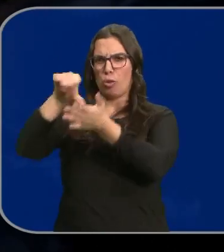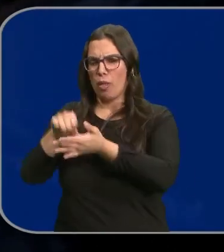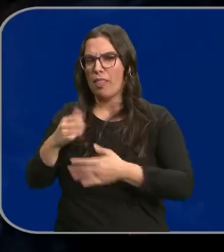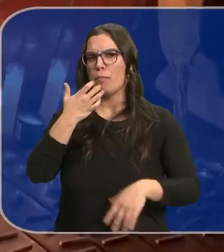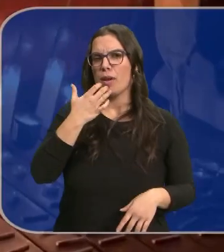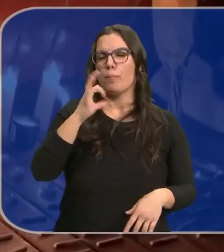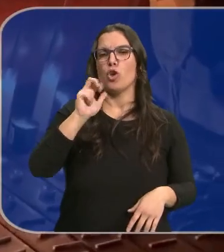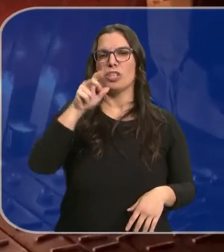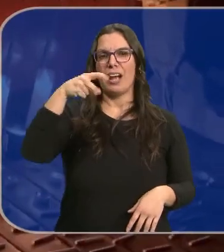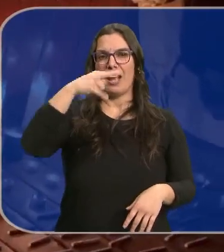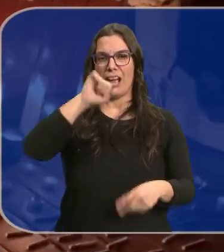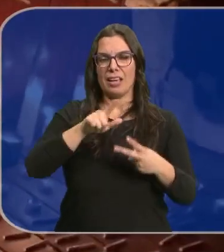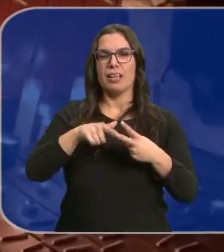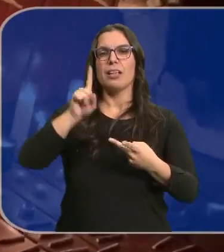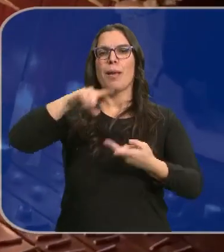o Guangzhou.